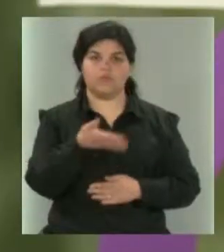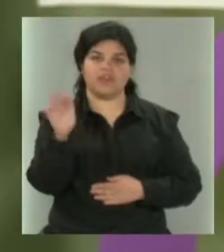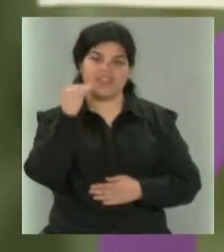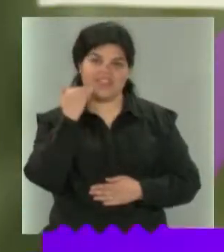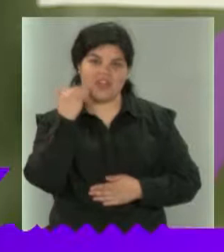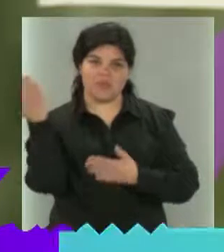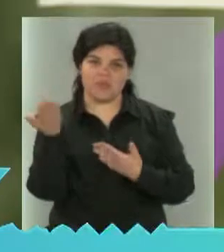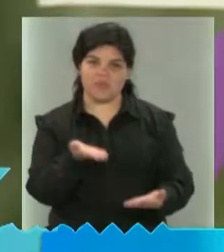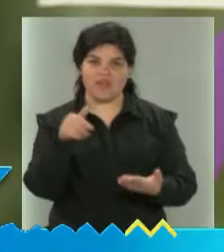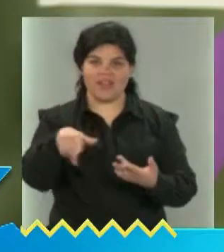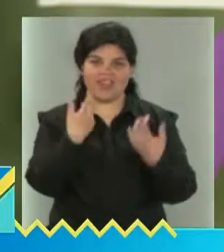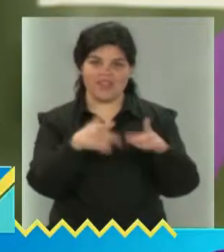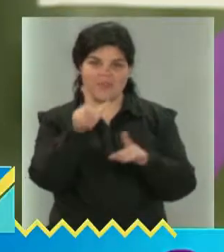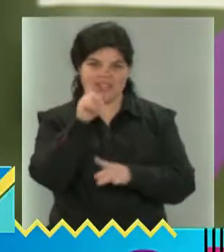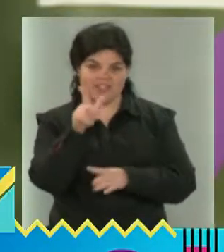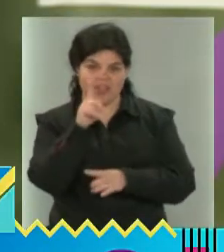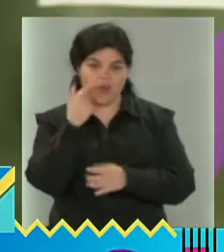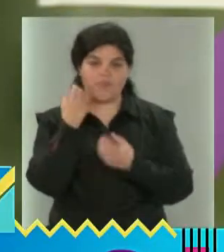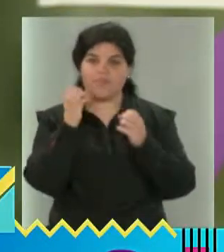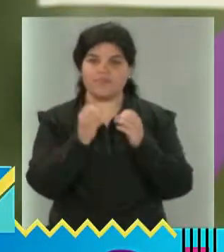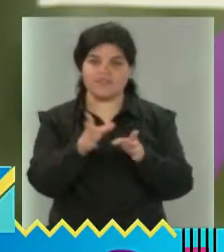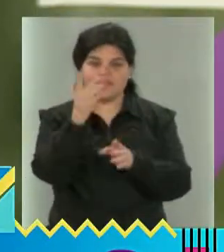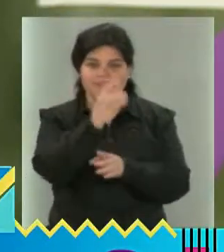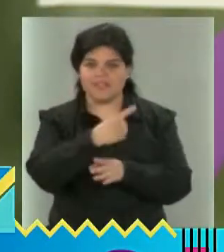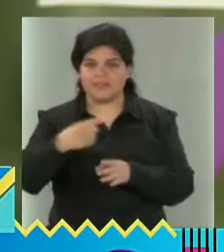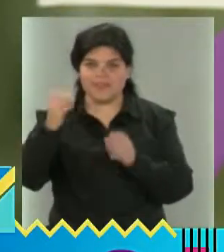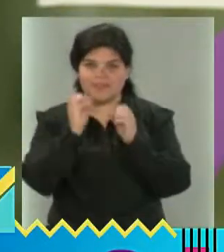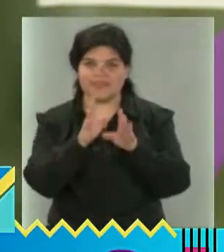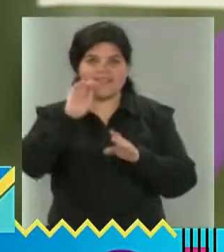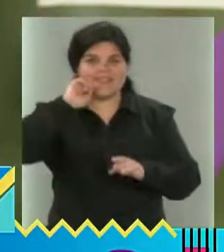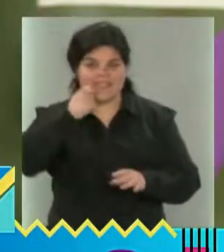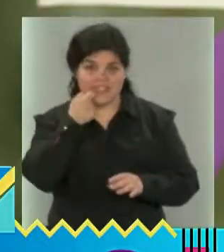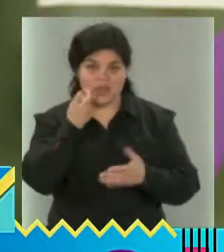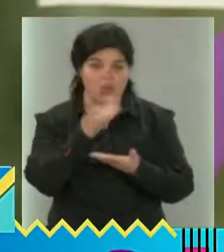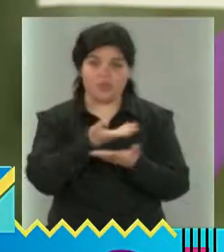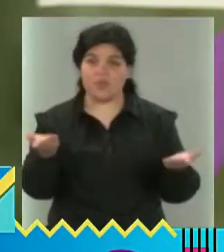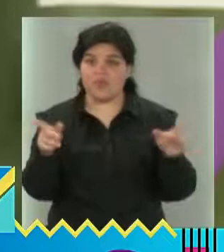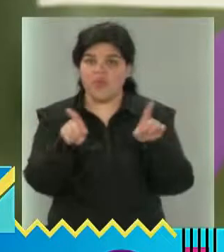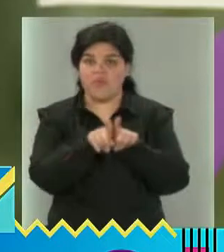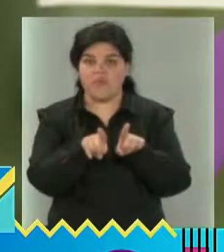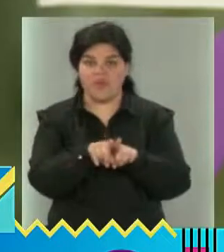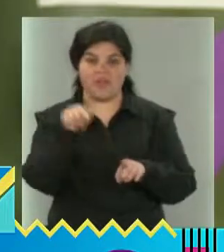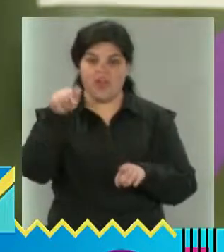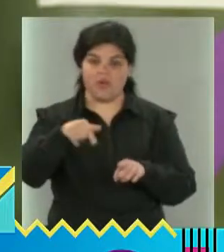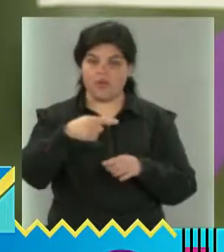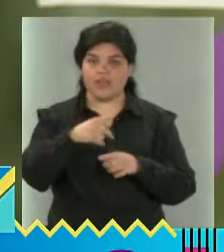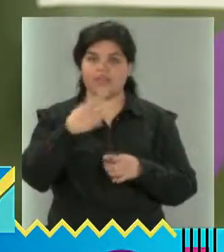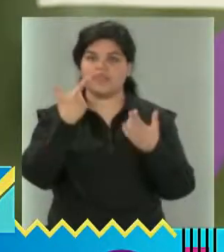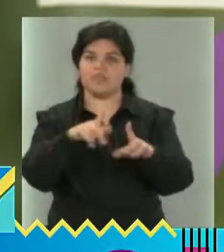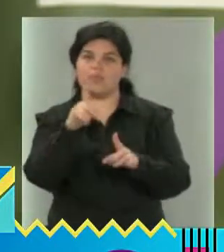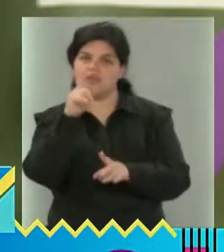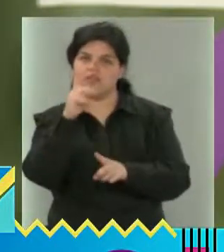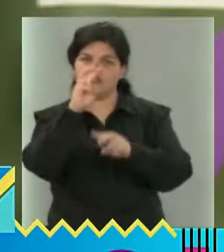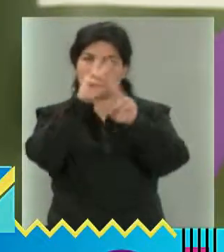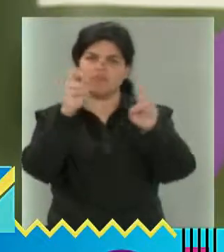buenas tardes, bienvenidos a Distintos Parecidos. Buen comienzo de semana para todos. Y nosotros en Distintos Parecidos vamos a retomar un tema que